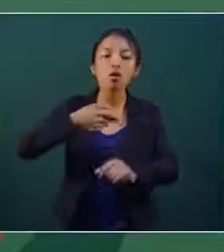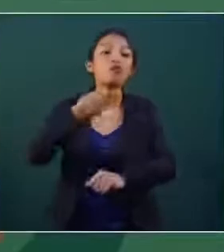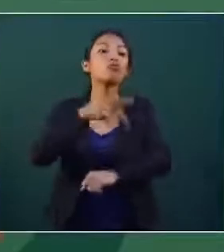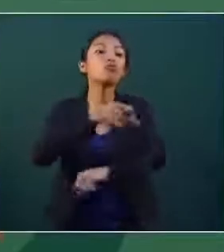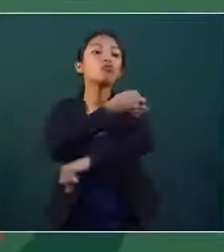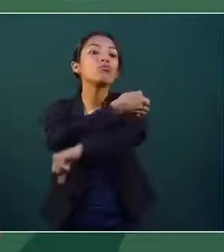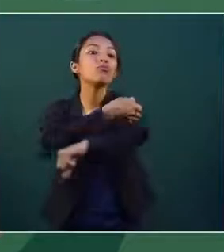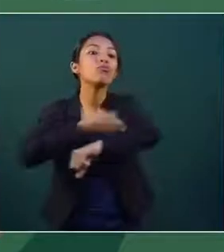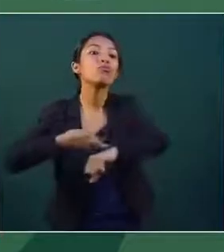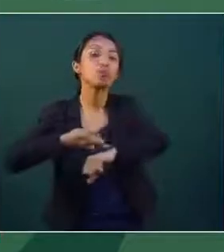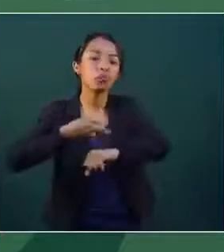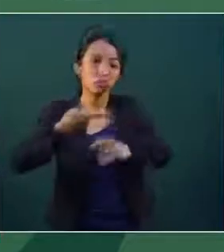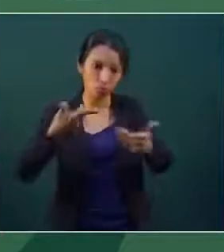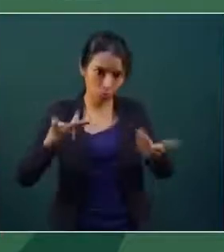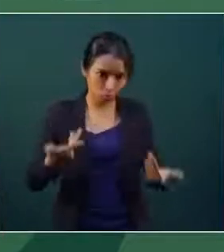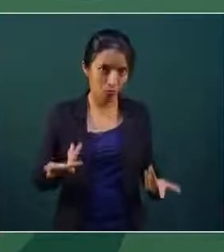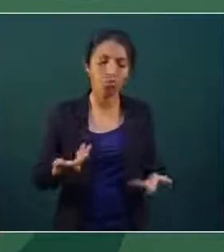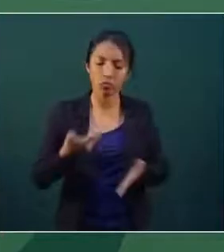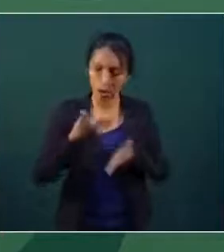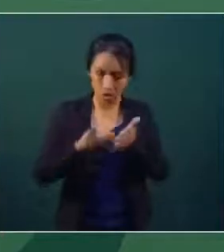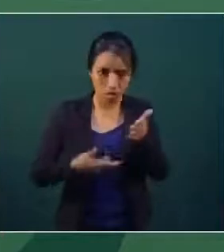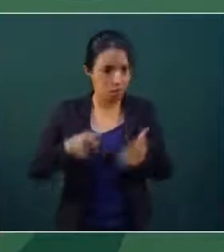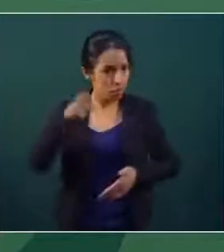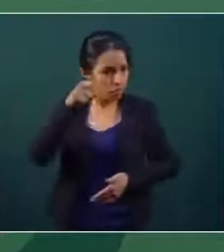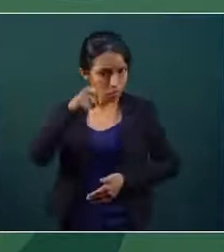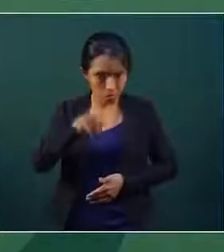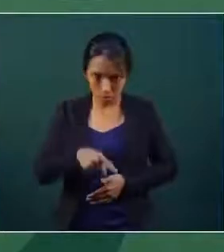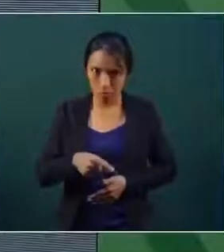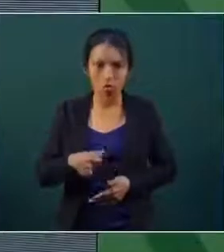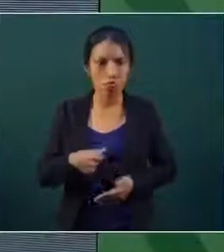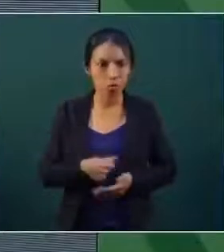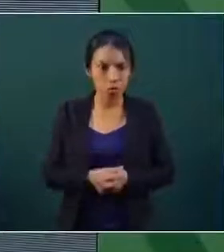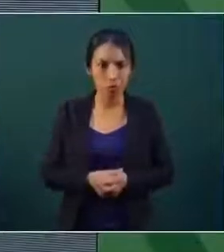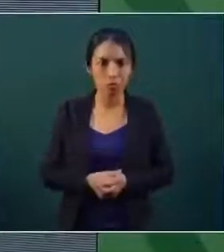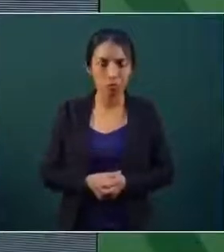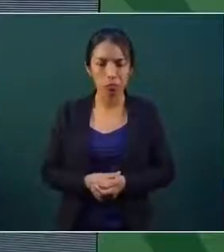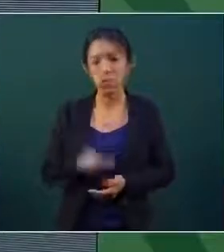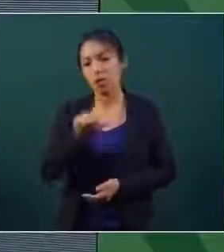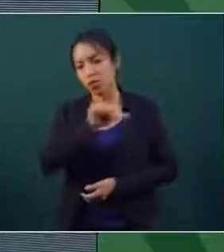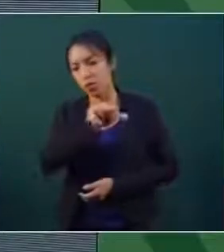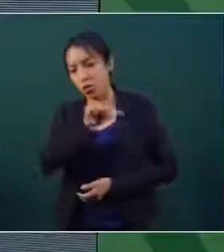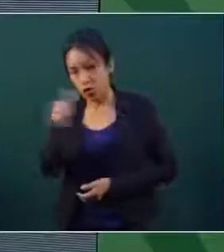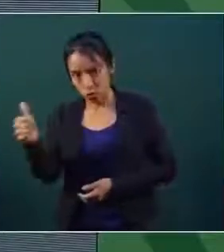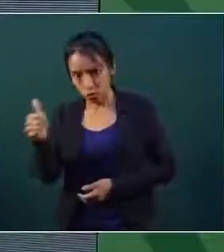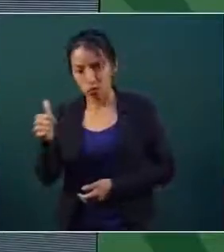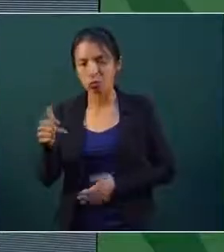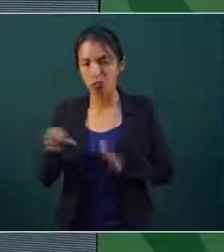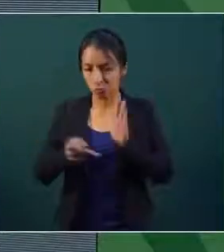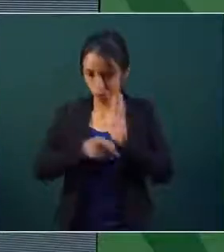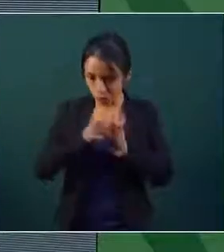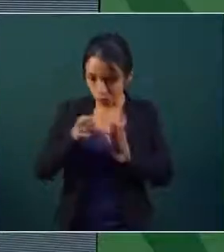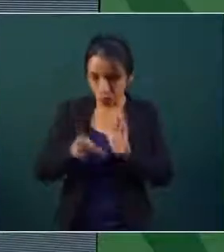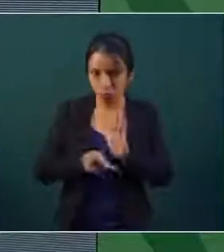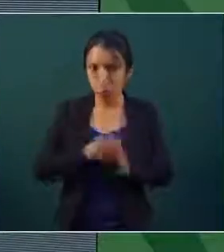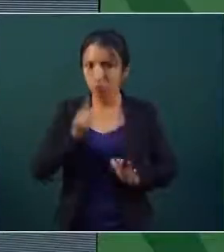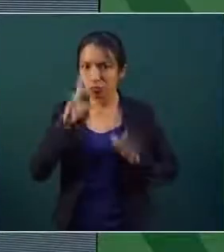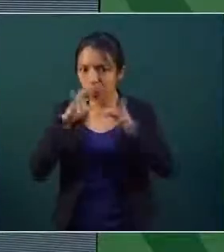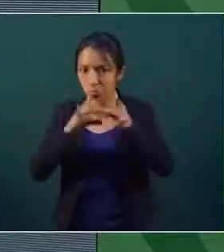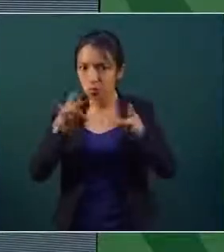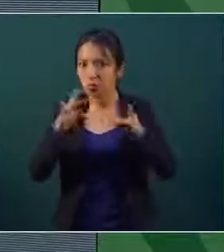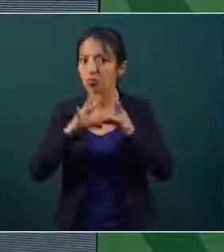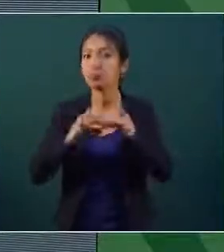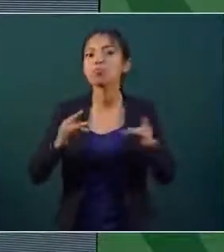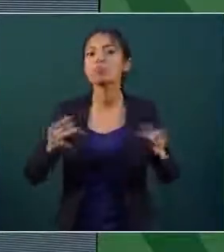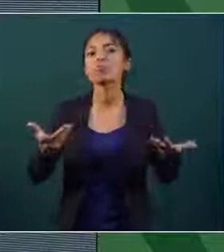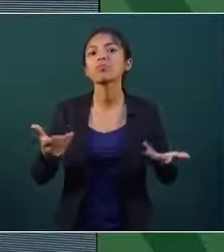los efectivos de esta corporación. Y lo otro que también repito es de que en su